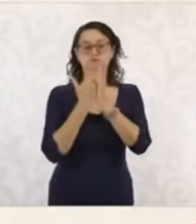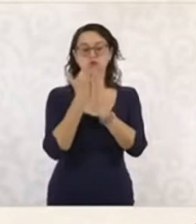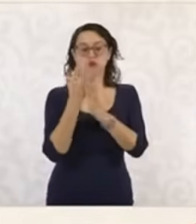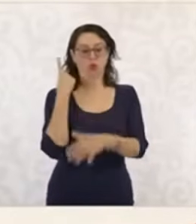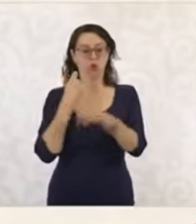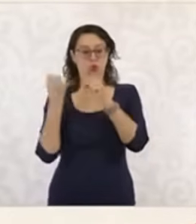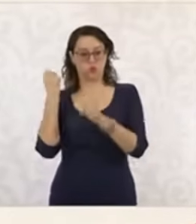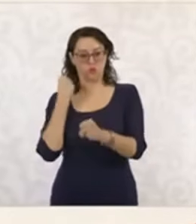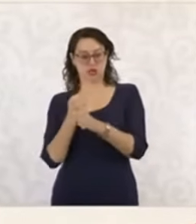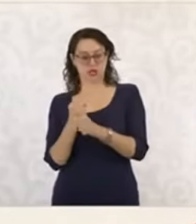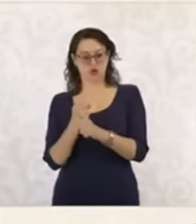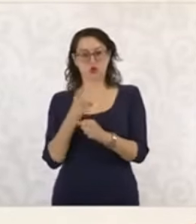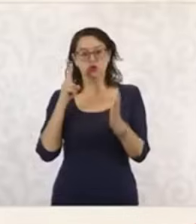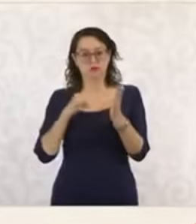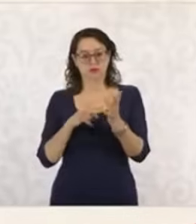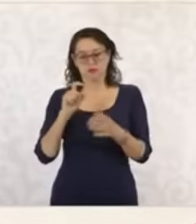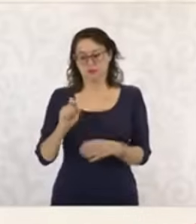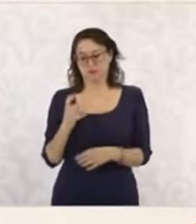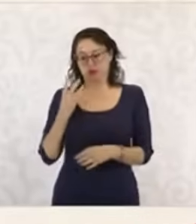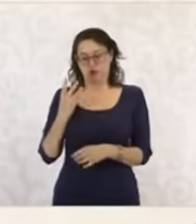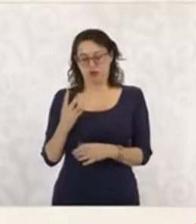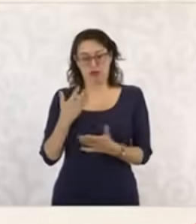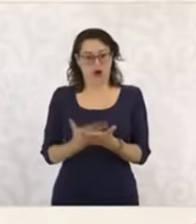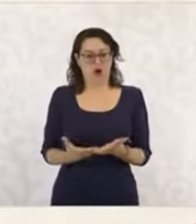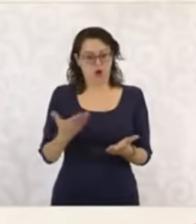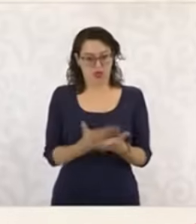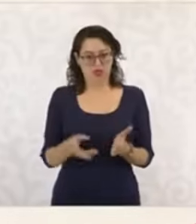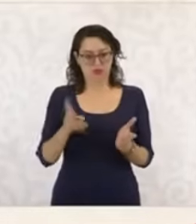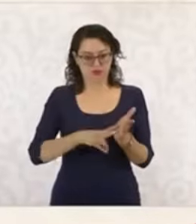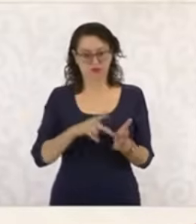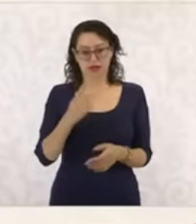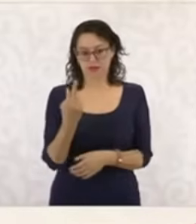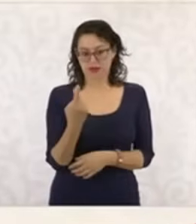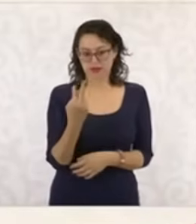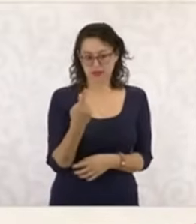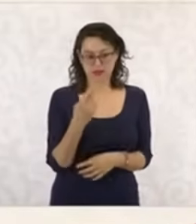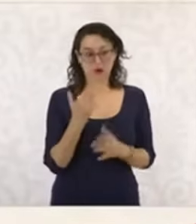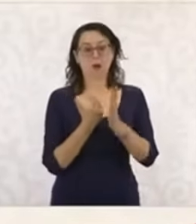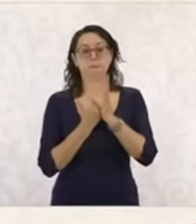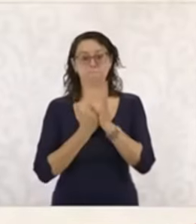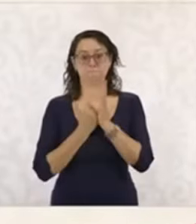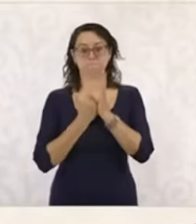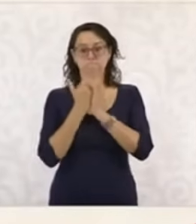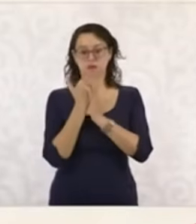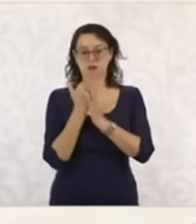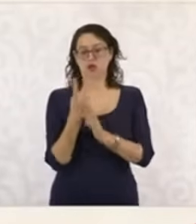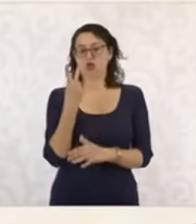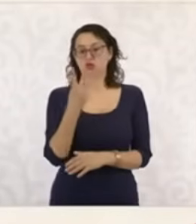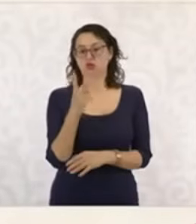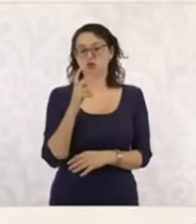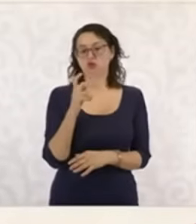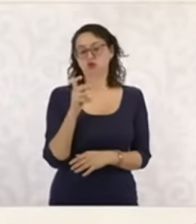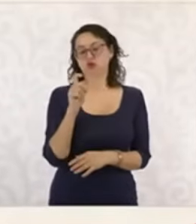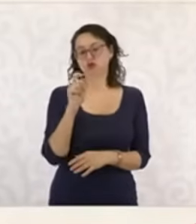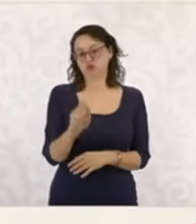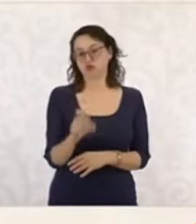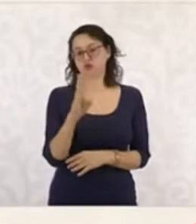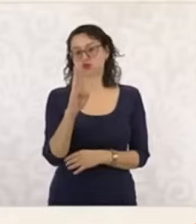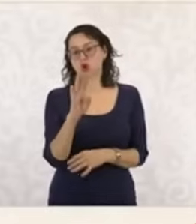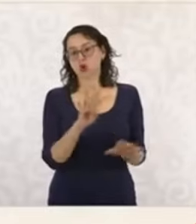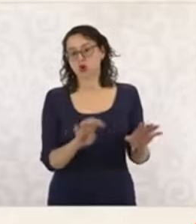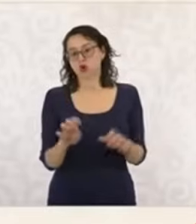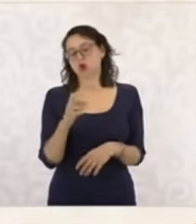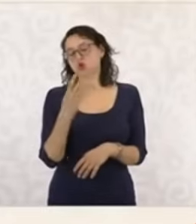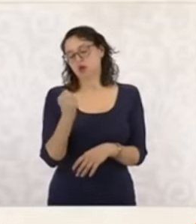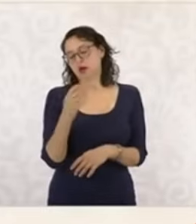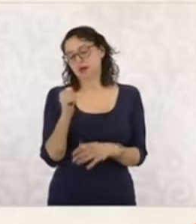2024 con 2025, tenemos un incremento de 2.938 millones, es decir, un 15%. Y aprovecho el